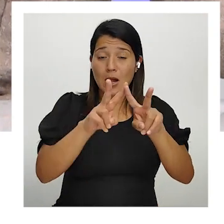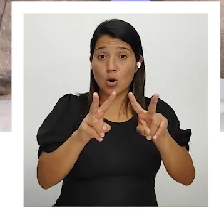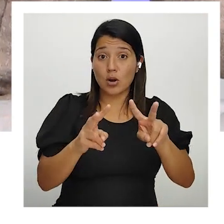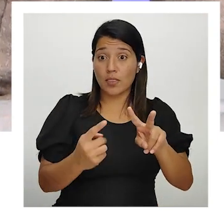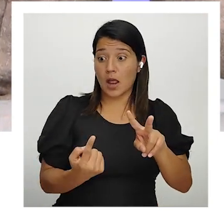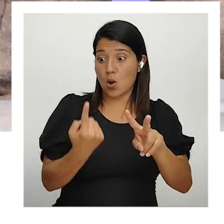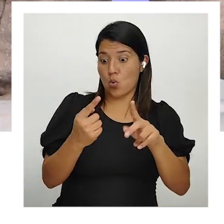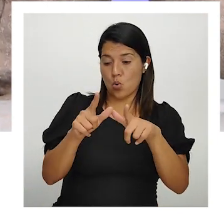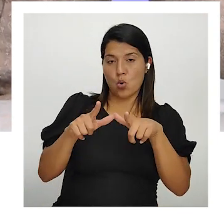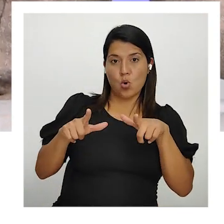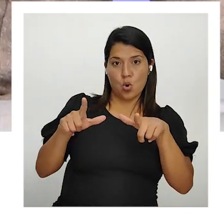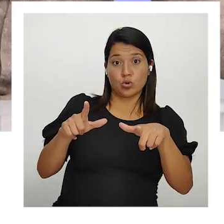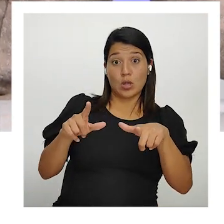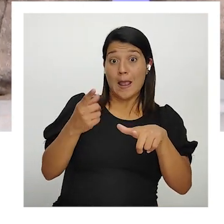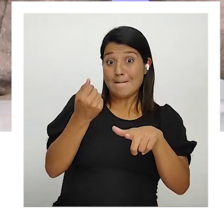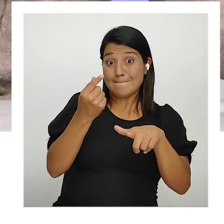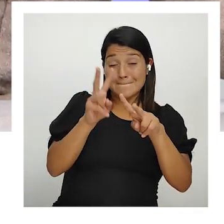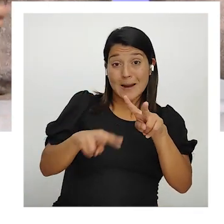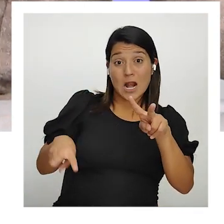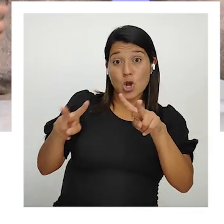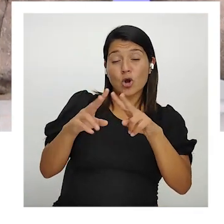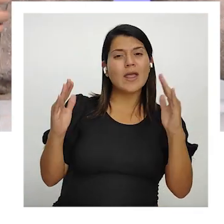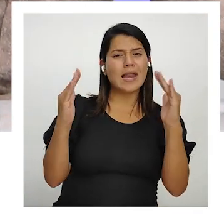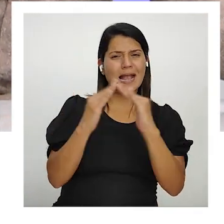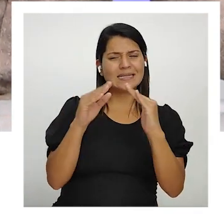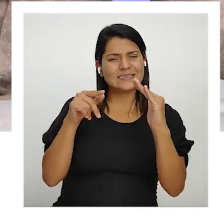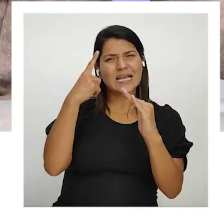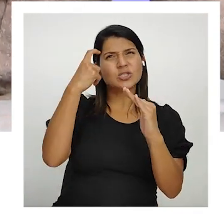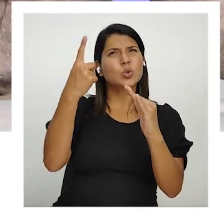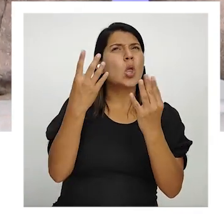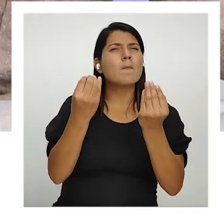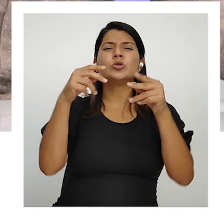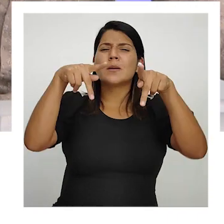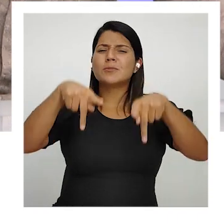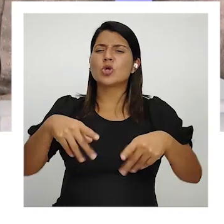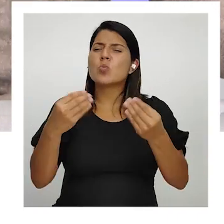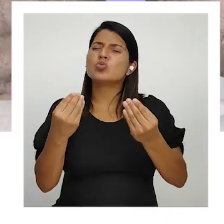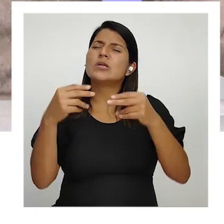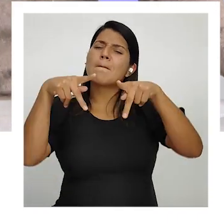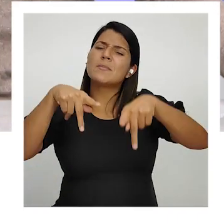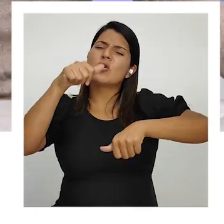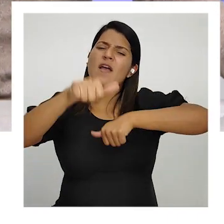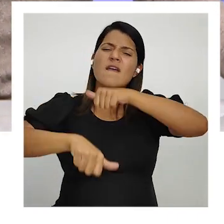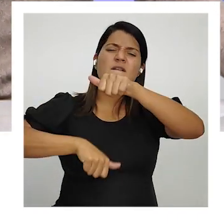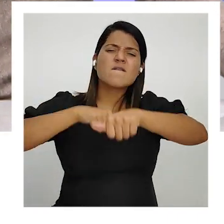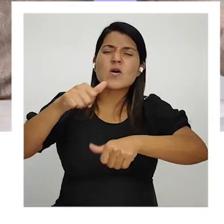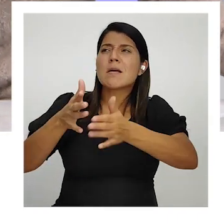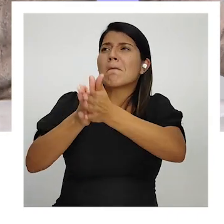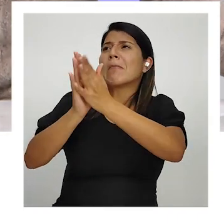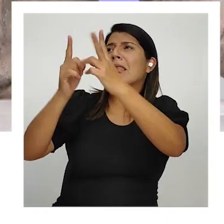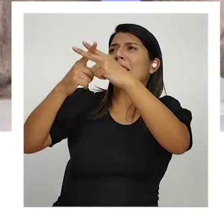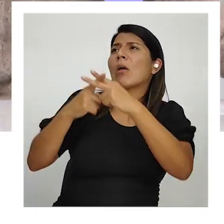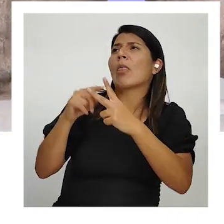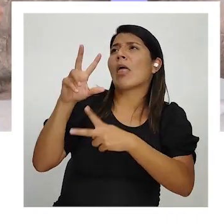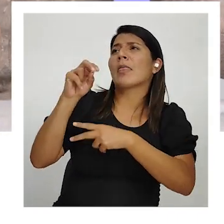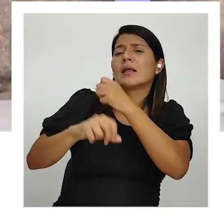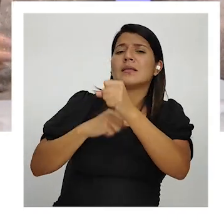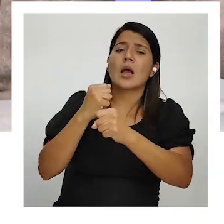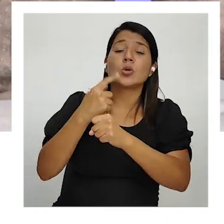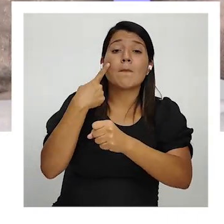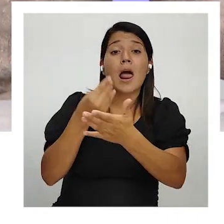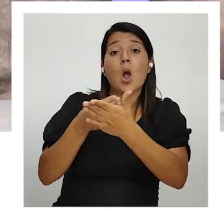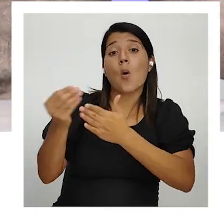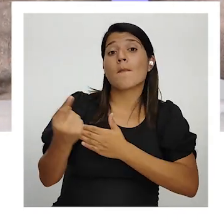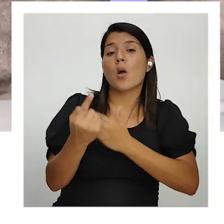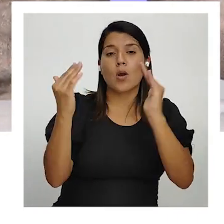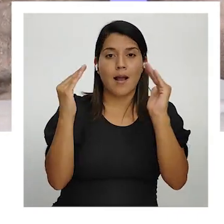valor de una casa, que es el sueño de mucha gente y que mucha gente ha hecho un gran esfuerzo y se han endeudado 30 años para adquirir una vivienda. Bueno,